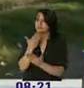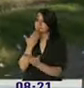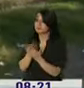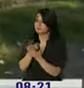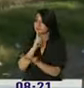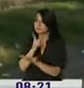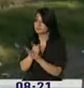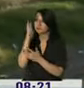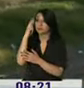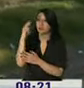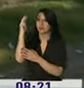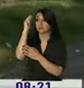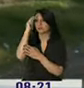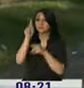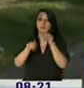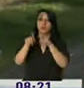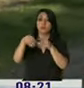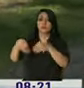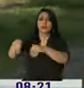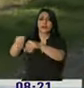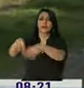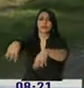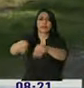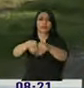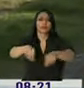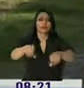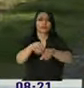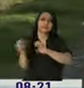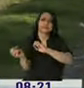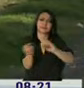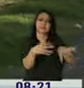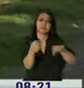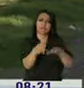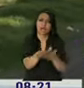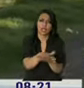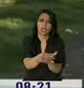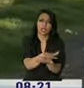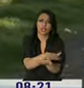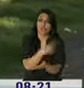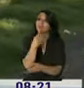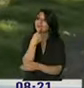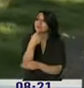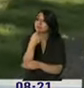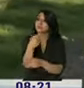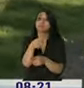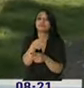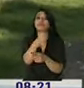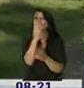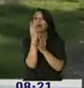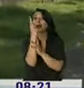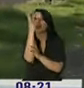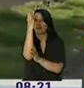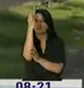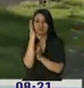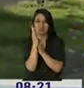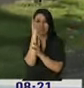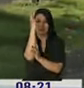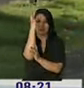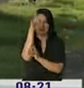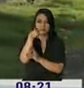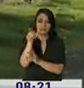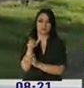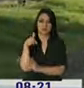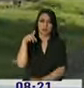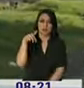pueden ver, hay varios terrenos baldíos en esta zona, y me han mencionado que más o menos a la altura del árbol, donde ustedes pueden ver que estas personas están caminando